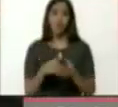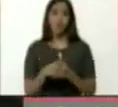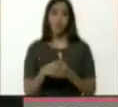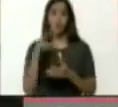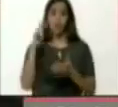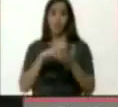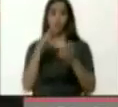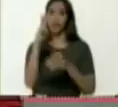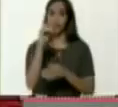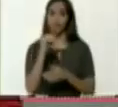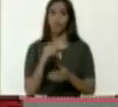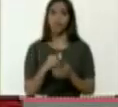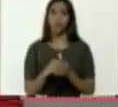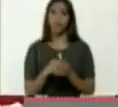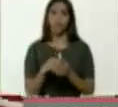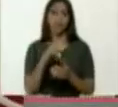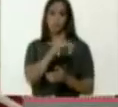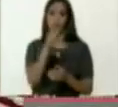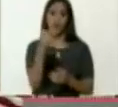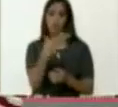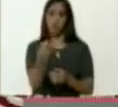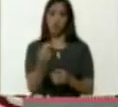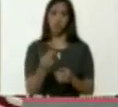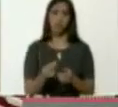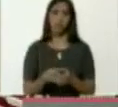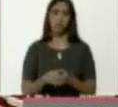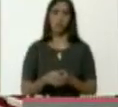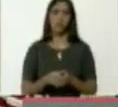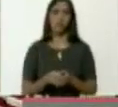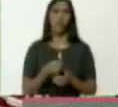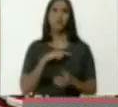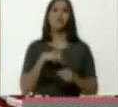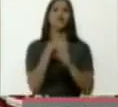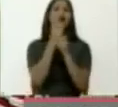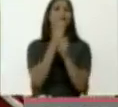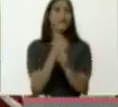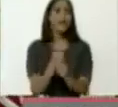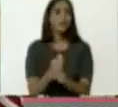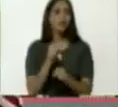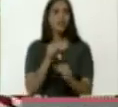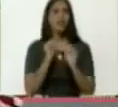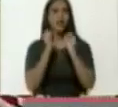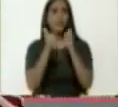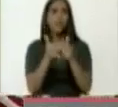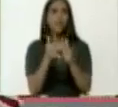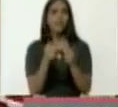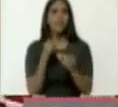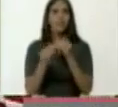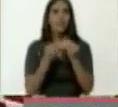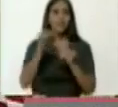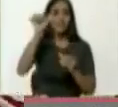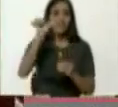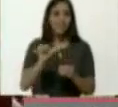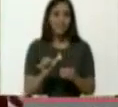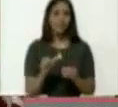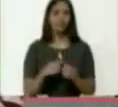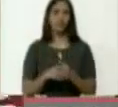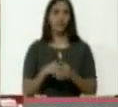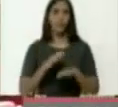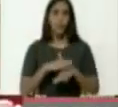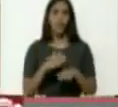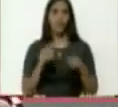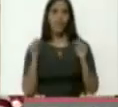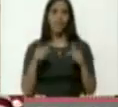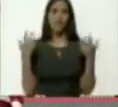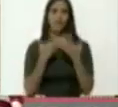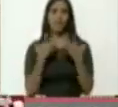2020. Nosotros, o sea, estamos, ya no va a ser lo mismo. Nosotros estamos esperando que ustedes empiecen a lanzar y que empiecen a hacer el análisis pormenorizado, porque esta